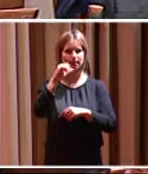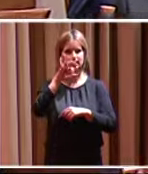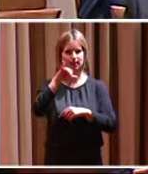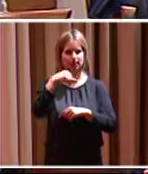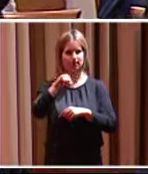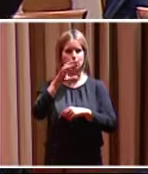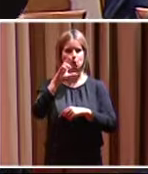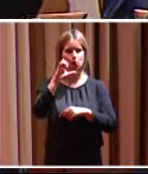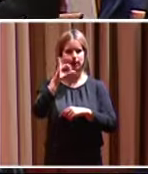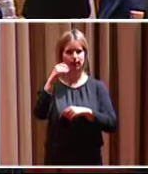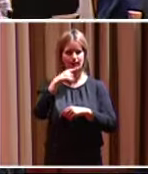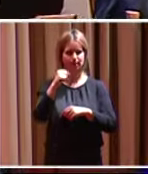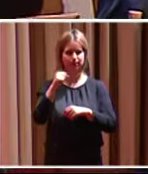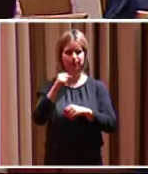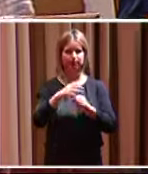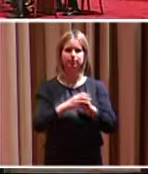Ortega.